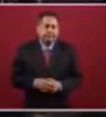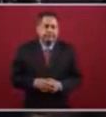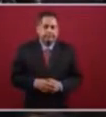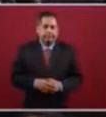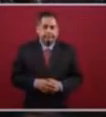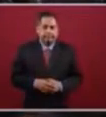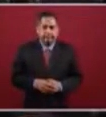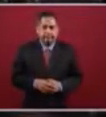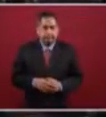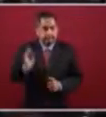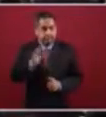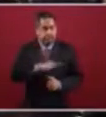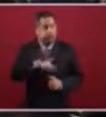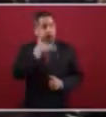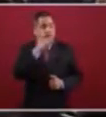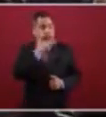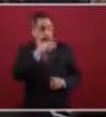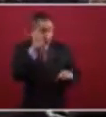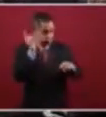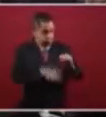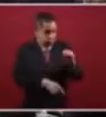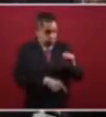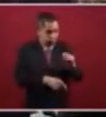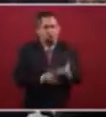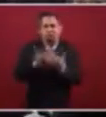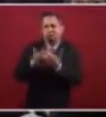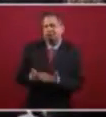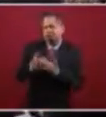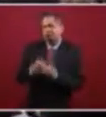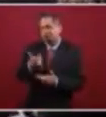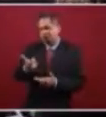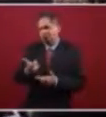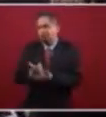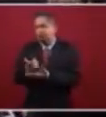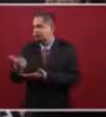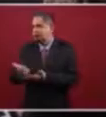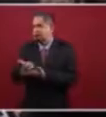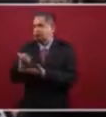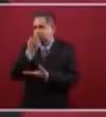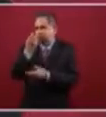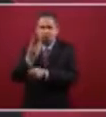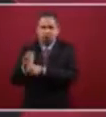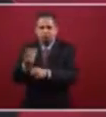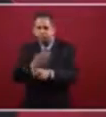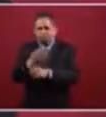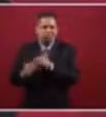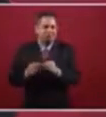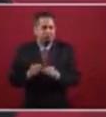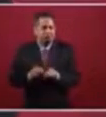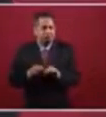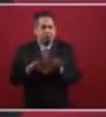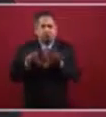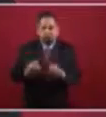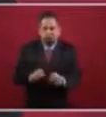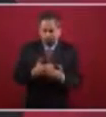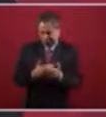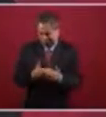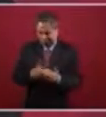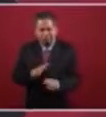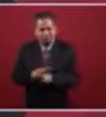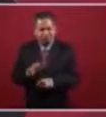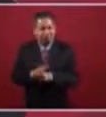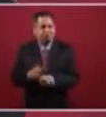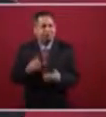Si se elimina la corrupción, hay presupuesto para las escuelas. Y alcanza